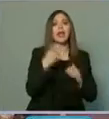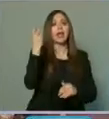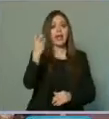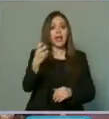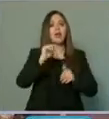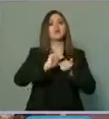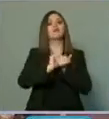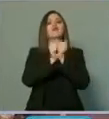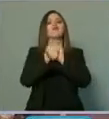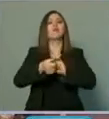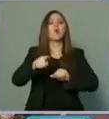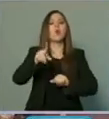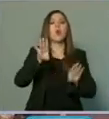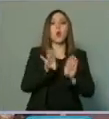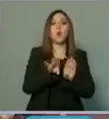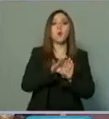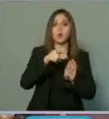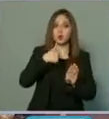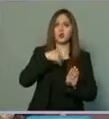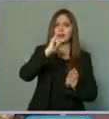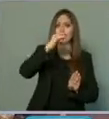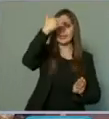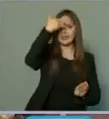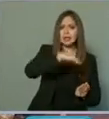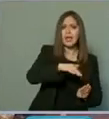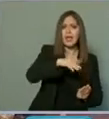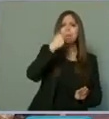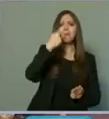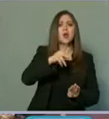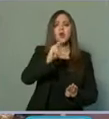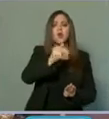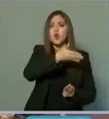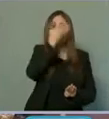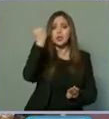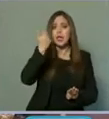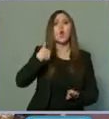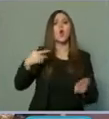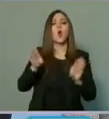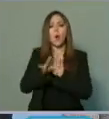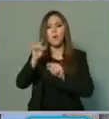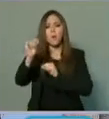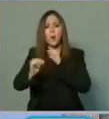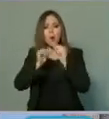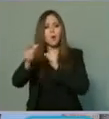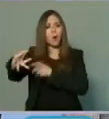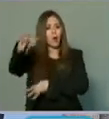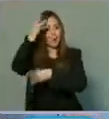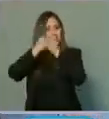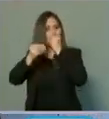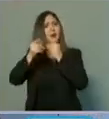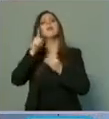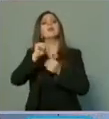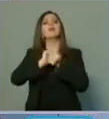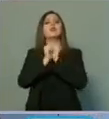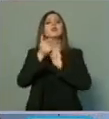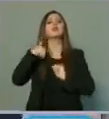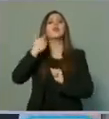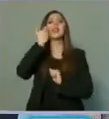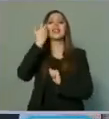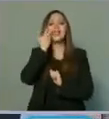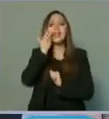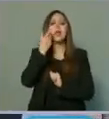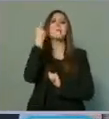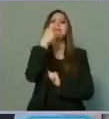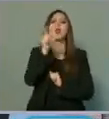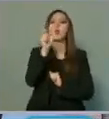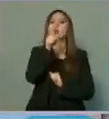son incidencias en donde lo sé hacer y si no lo sé hacer, lo aprendo. Puedo estar muy entusiasmado. El problema de actitud